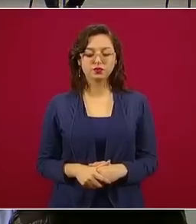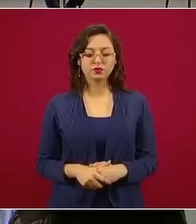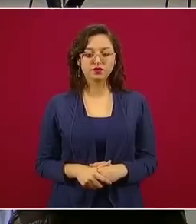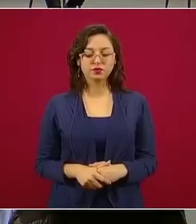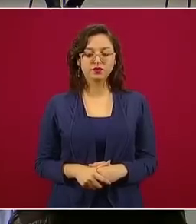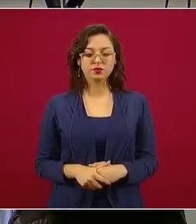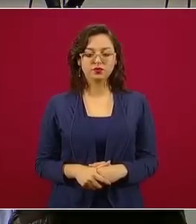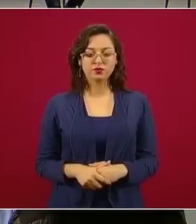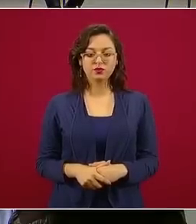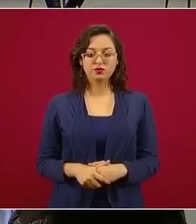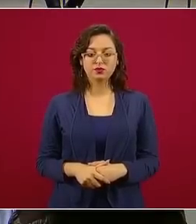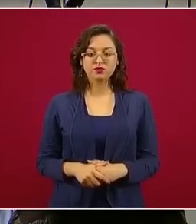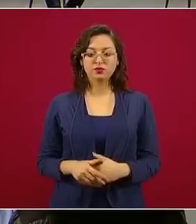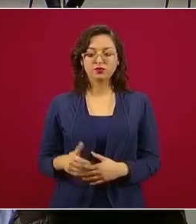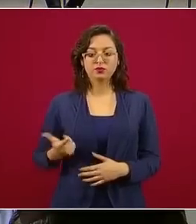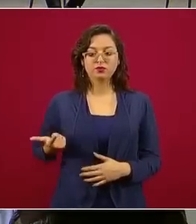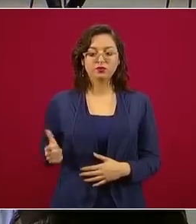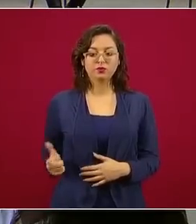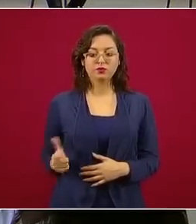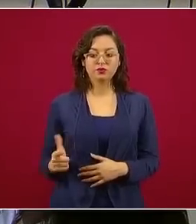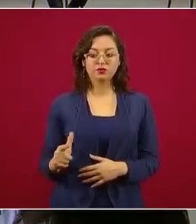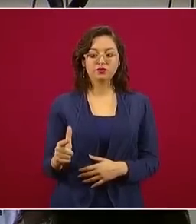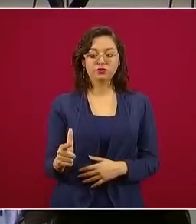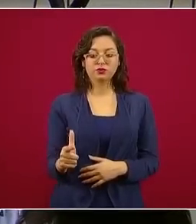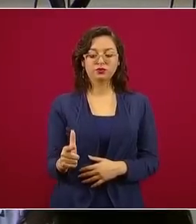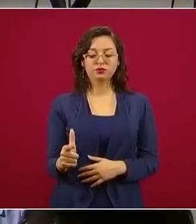En Guanajuato,